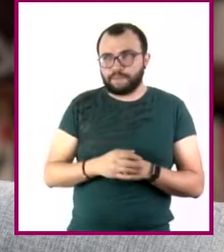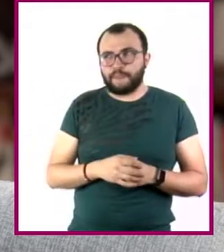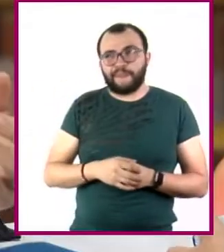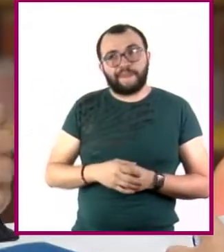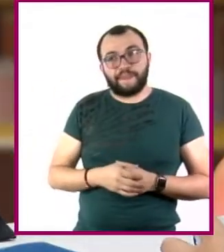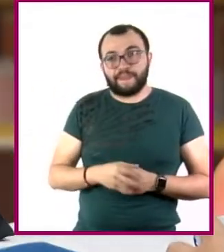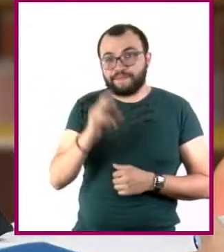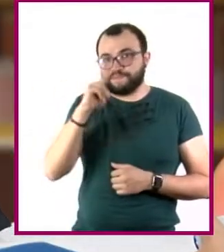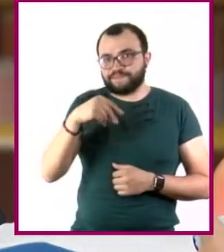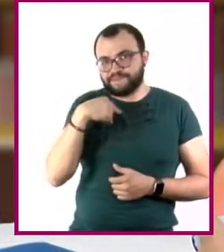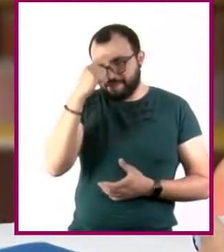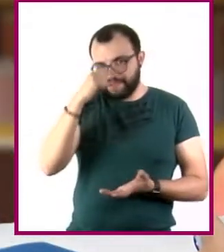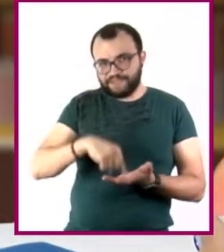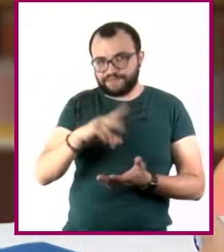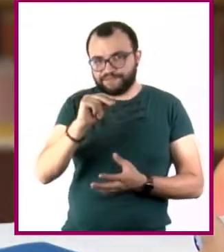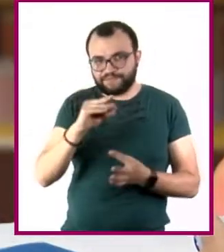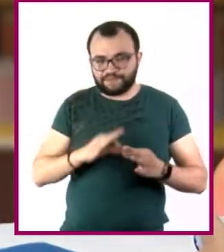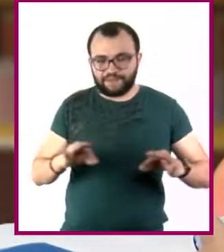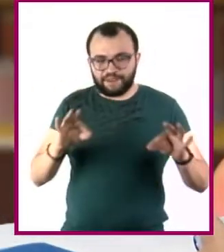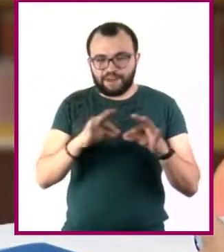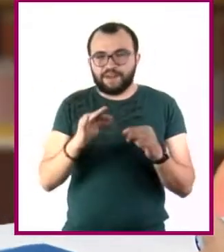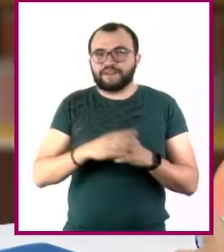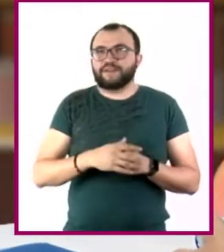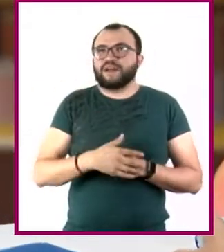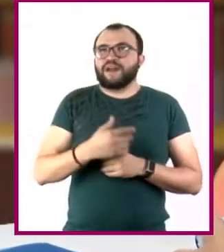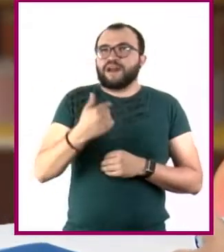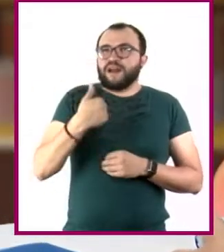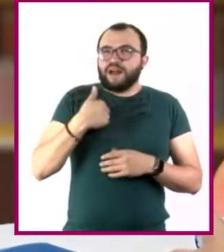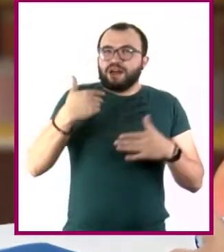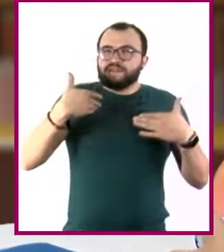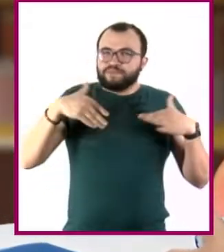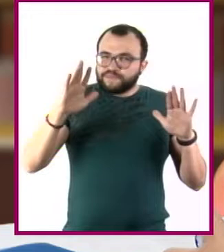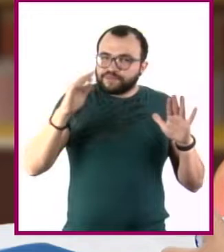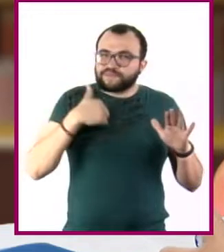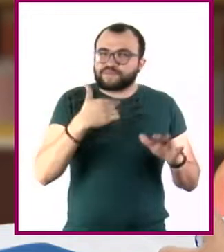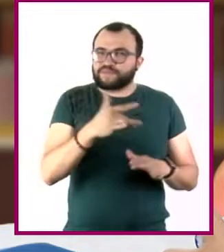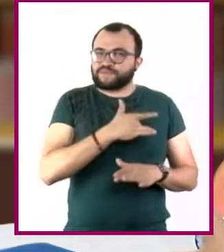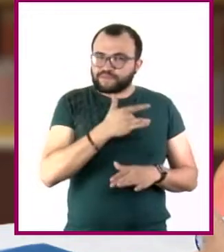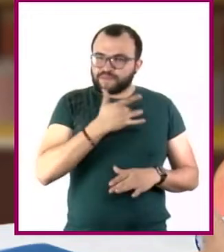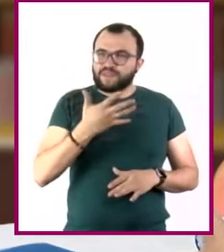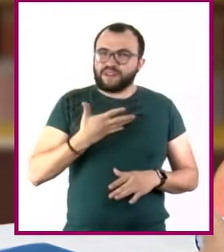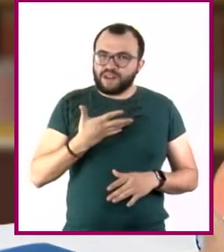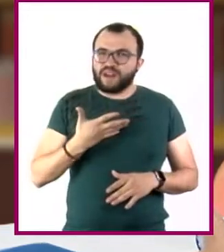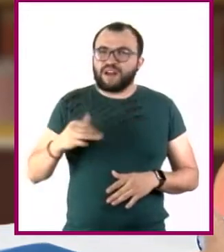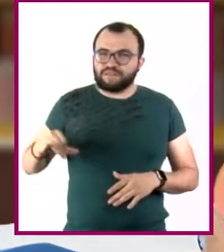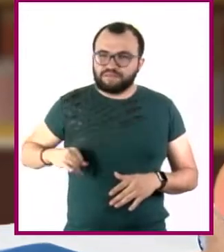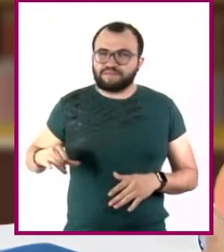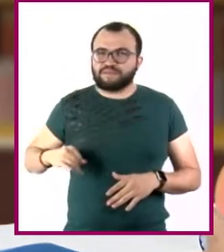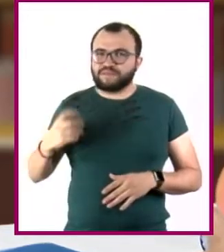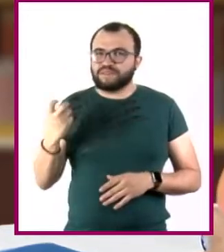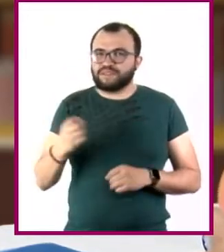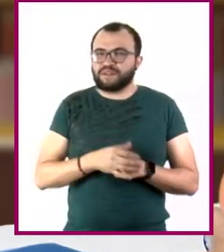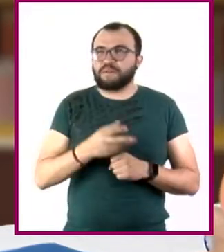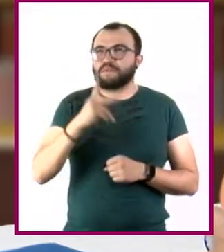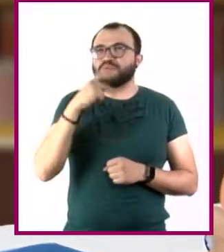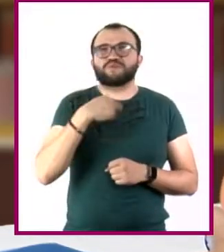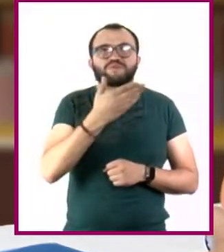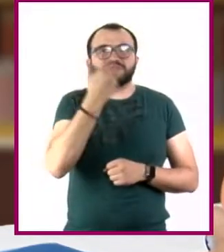Pues no. Yo tengo la intuición de que algo interesante tiene detrás, pero no sé bien qué